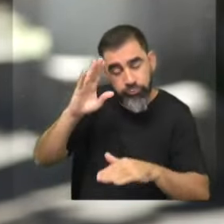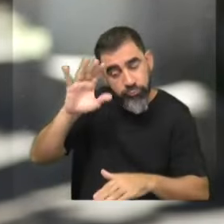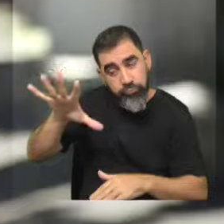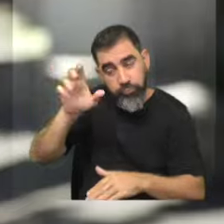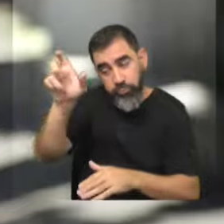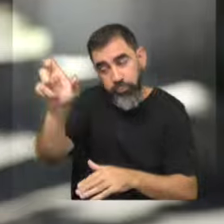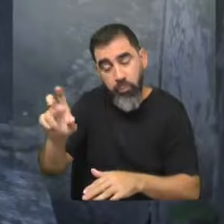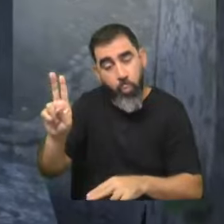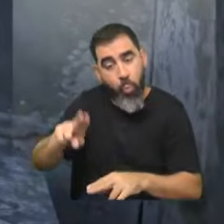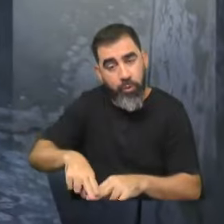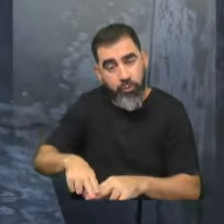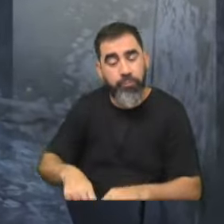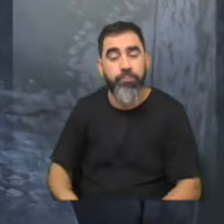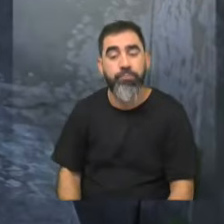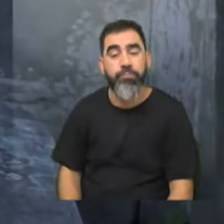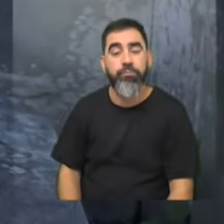a los homenajeados.